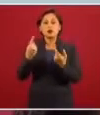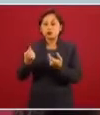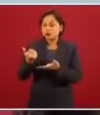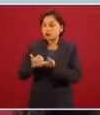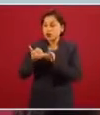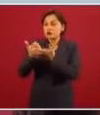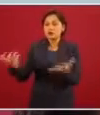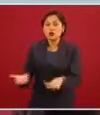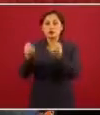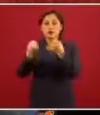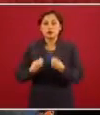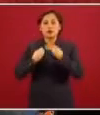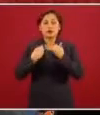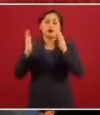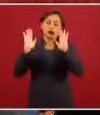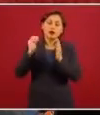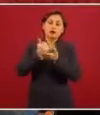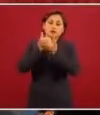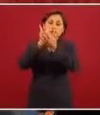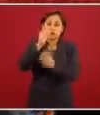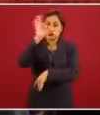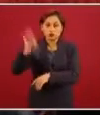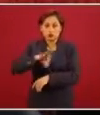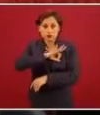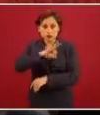son números muy tempranos, pero queremos, como hemos hecho en otras